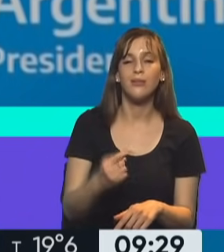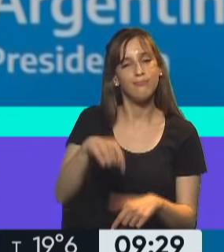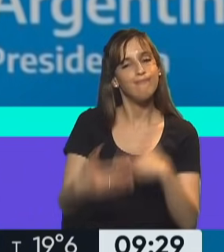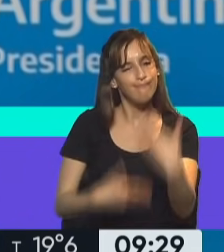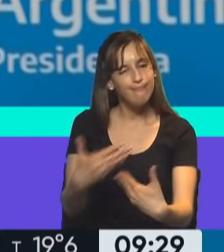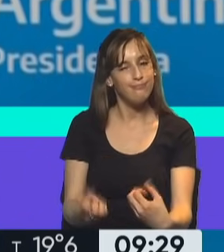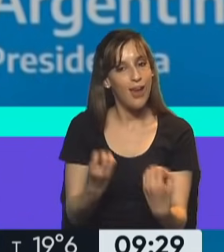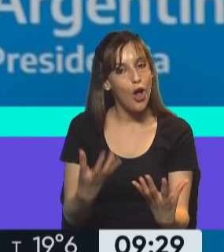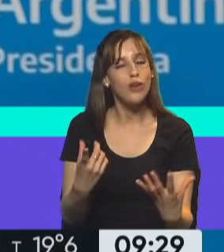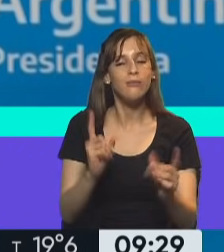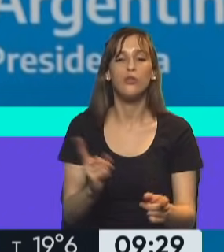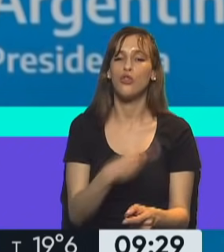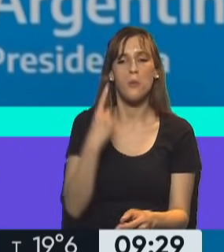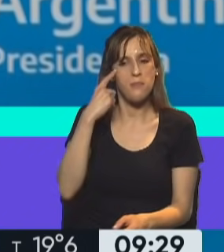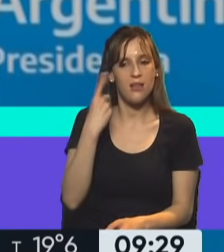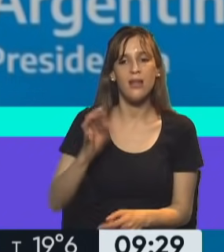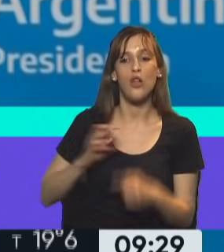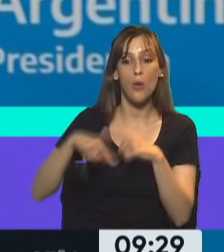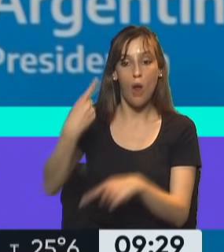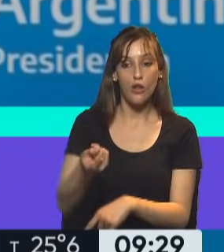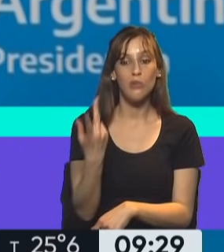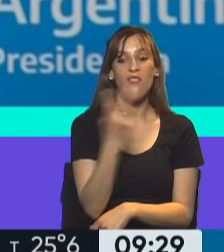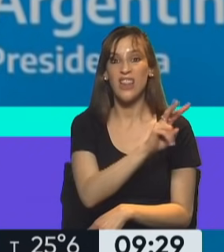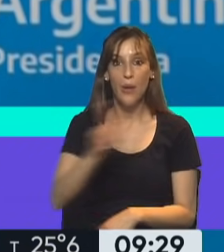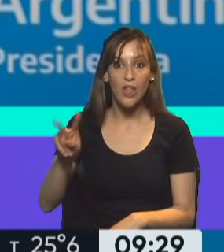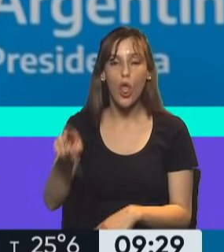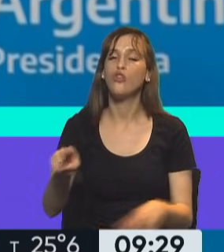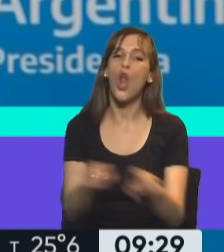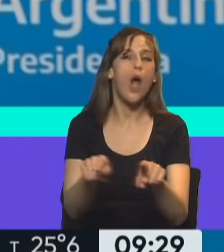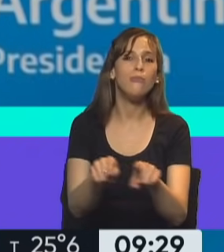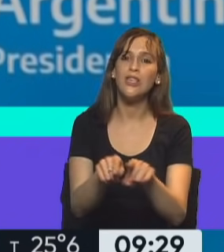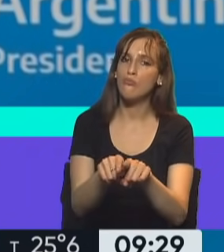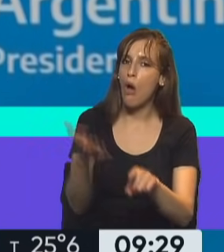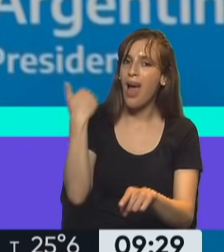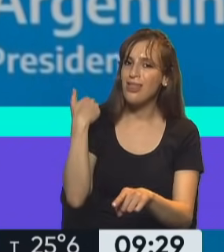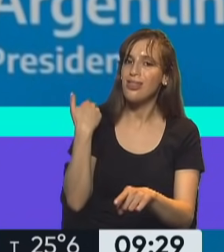recuperando, sino que nosotros creemos que ya en el 2022 vamos a estar con la misma cantidad de asientos disponibles que